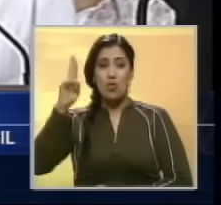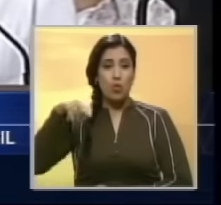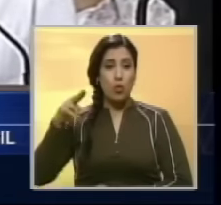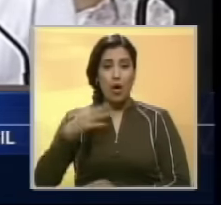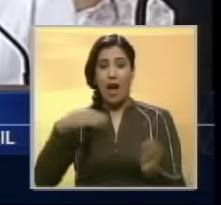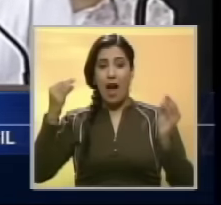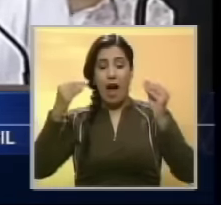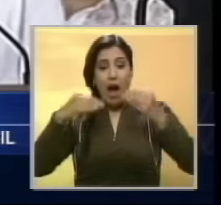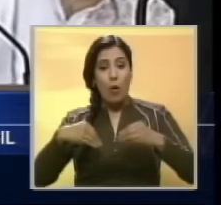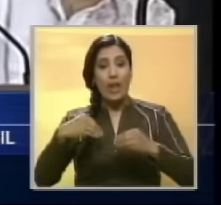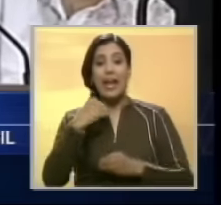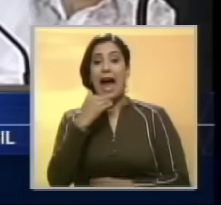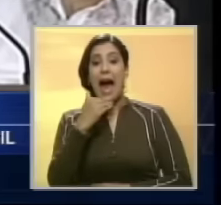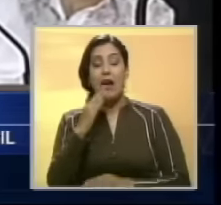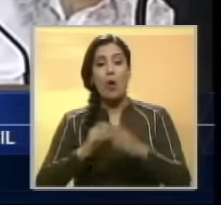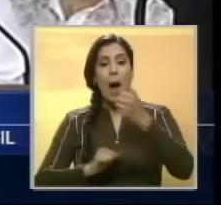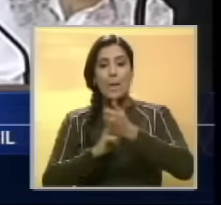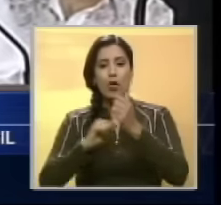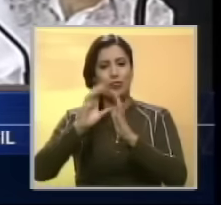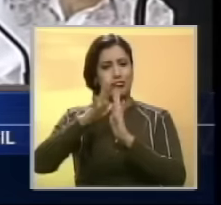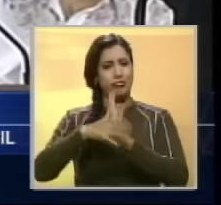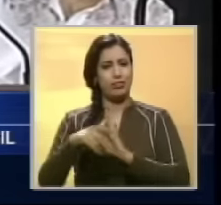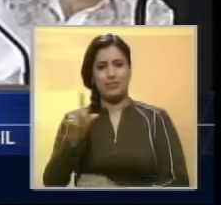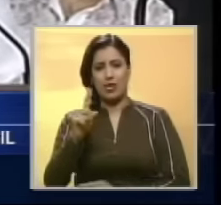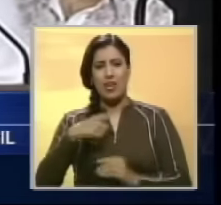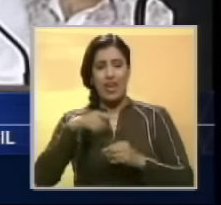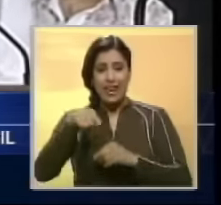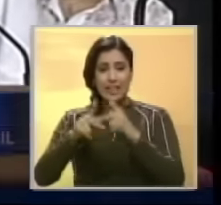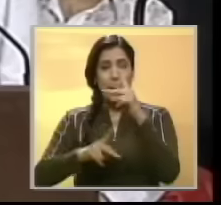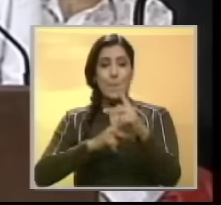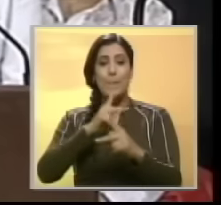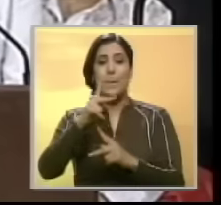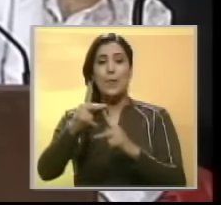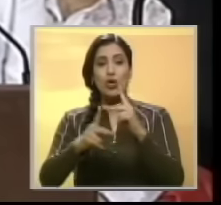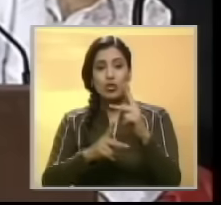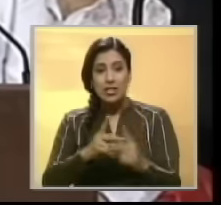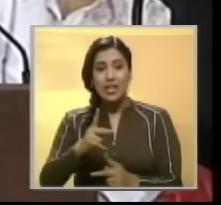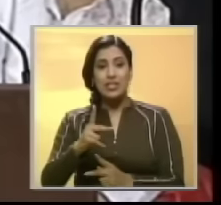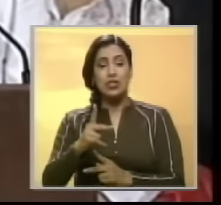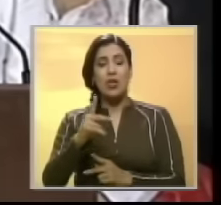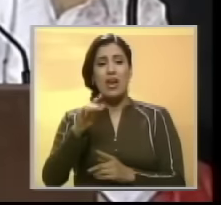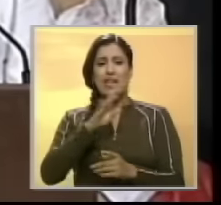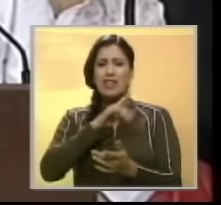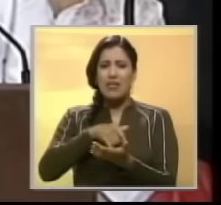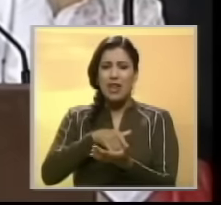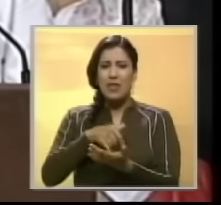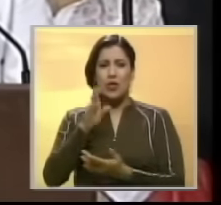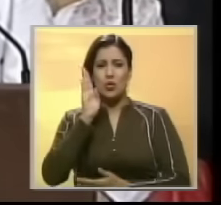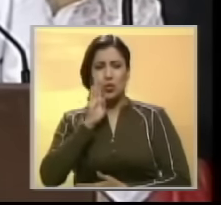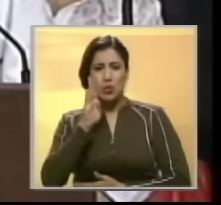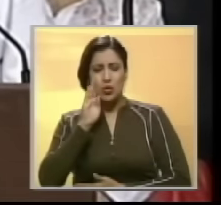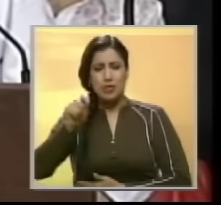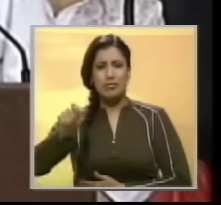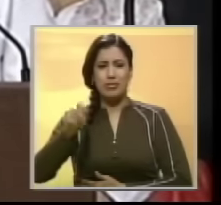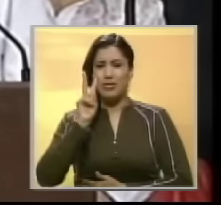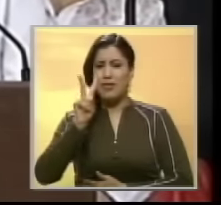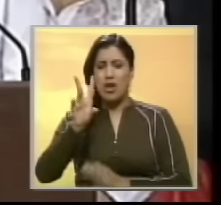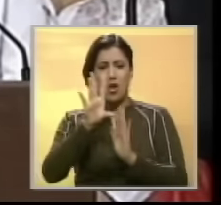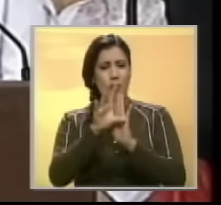de acuerdo o apoyé la corrupción este proceso es un proceso frágil jurídicamente